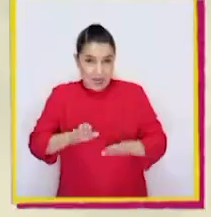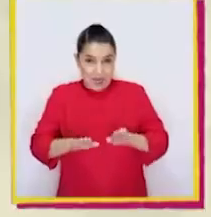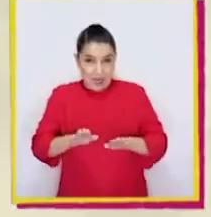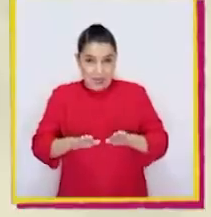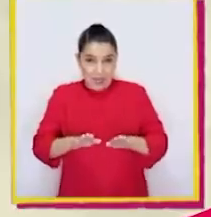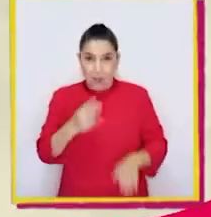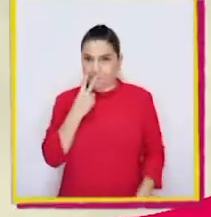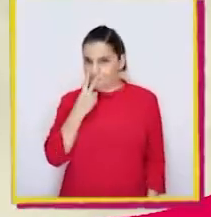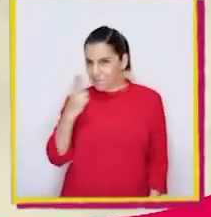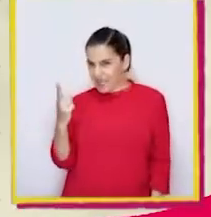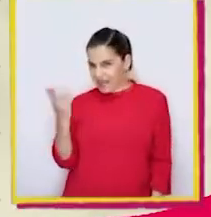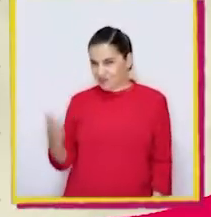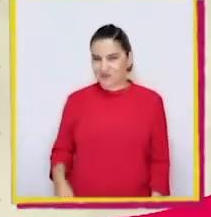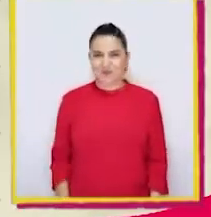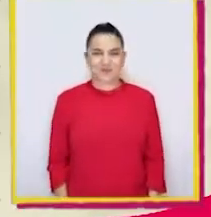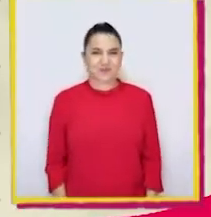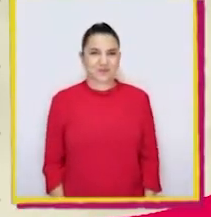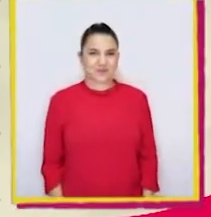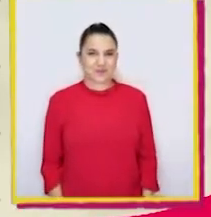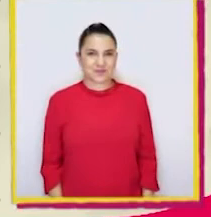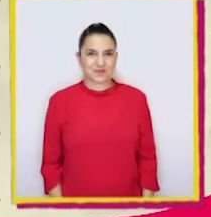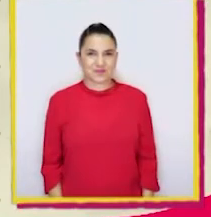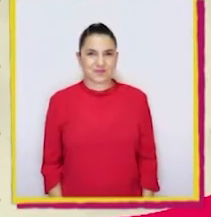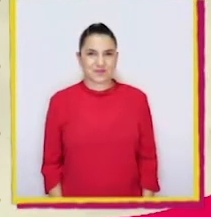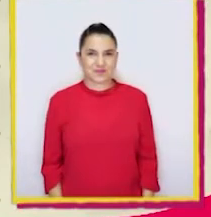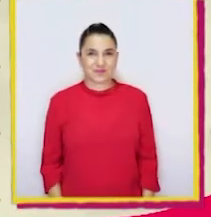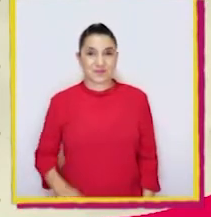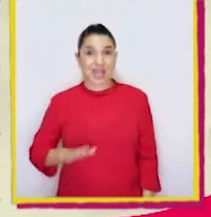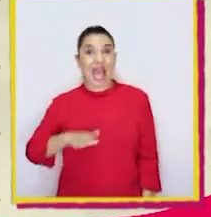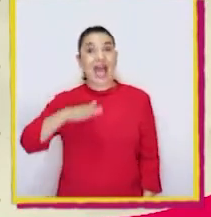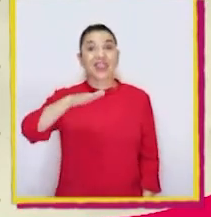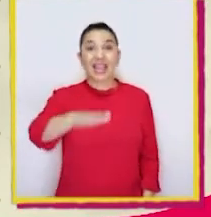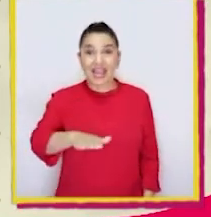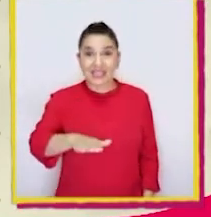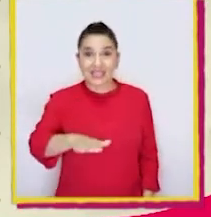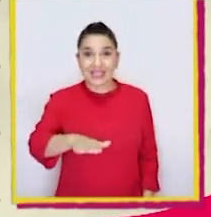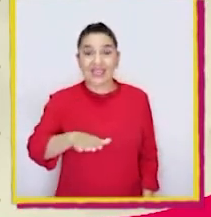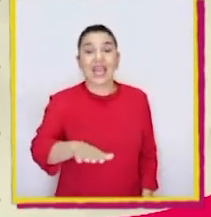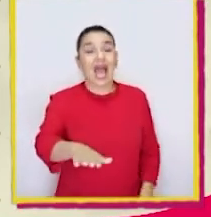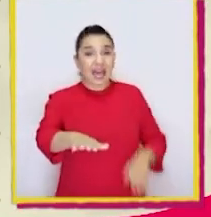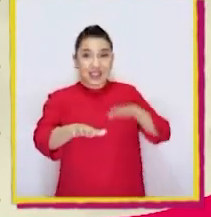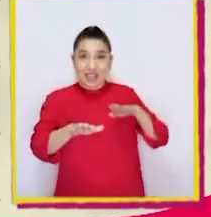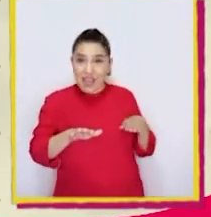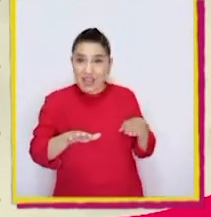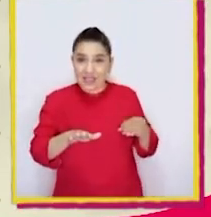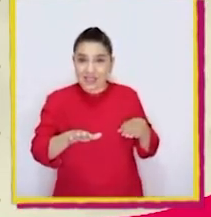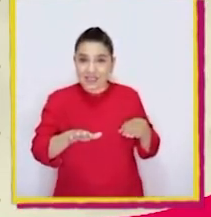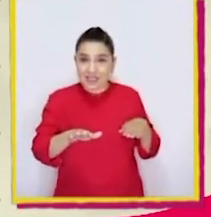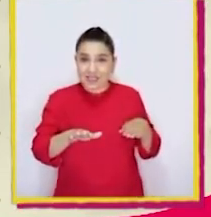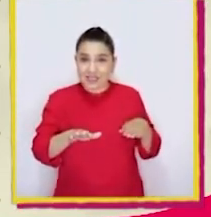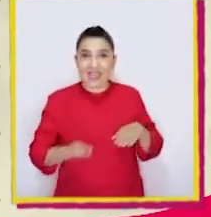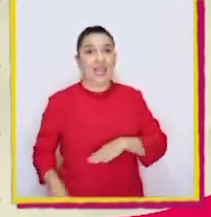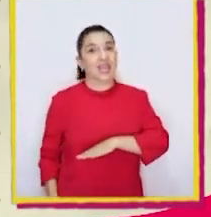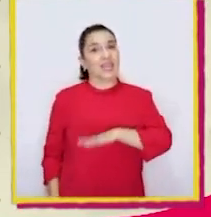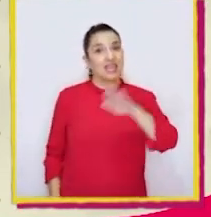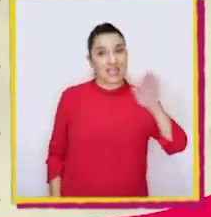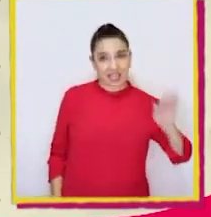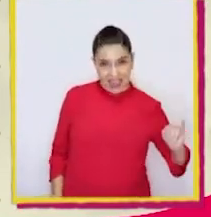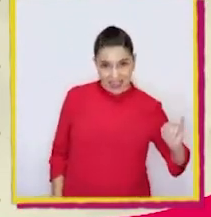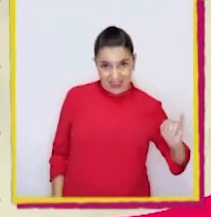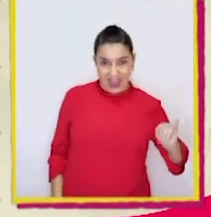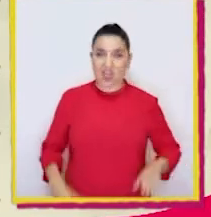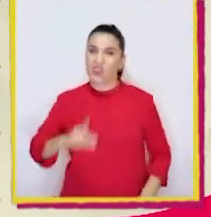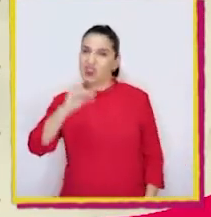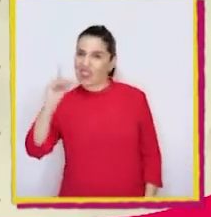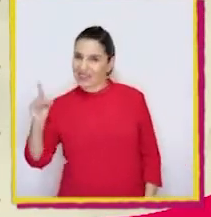piernas. Miren su pantalla. Dice... Adelante, atrás,